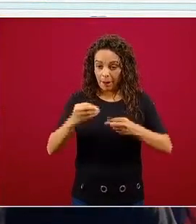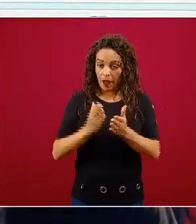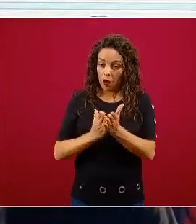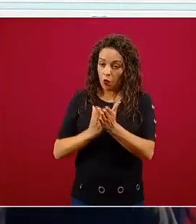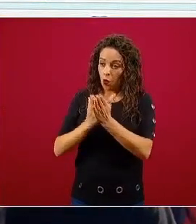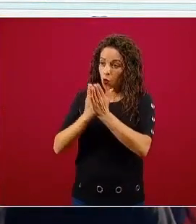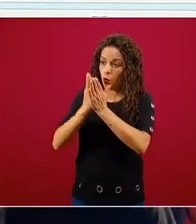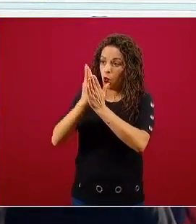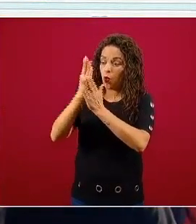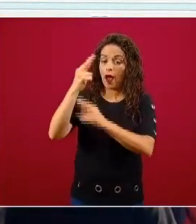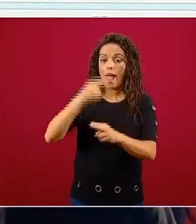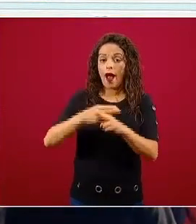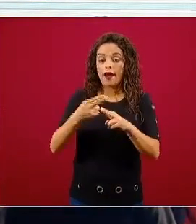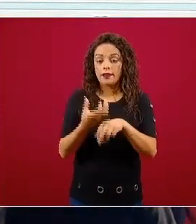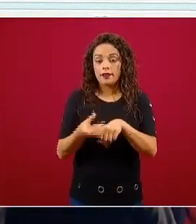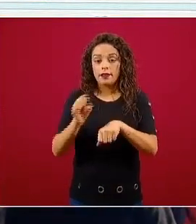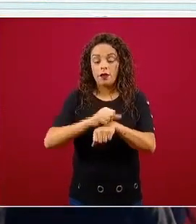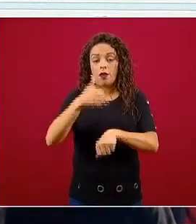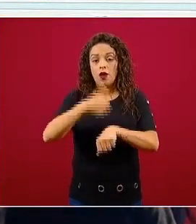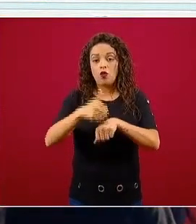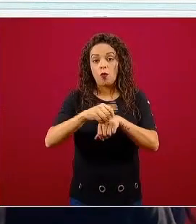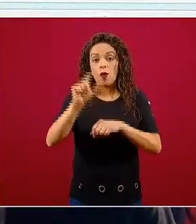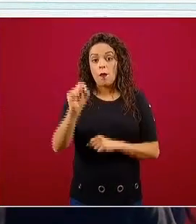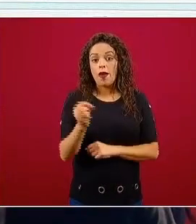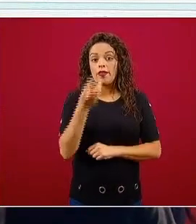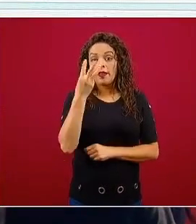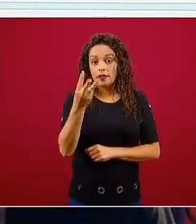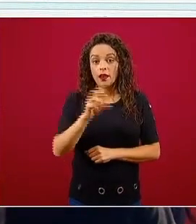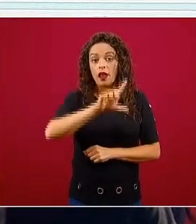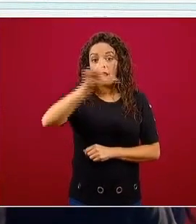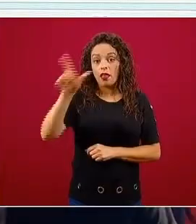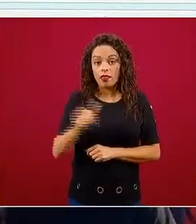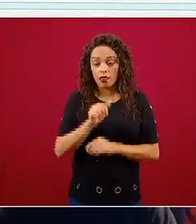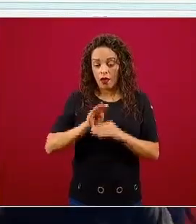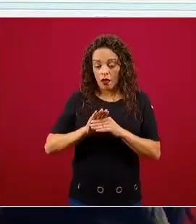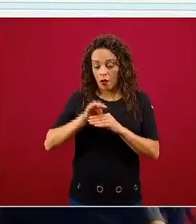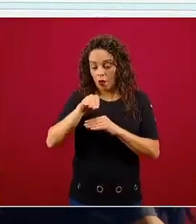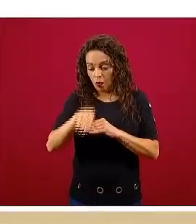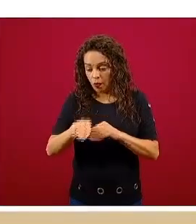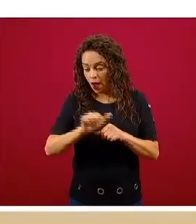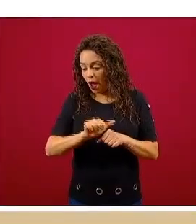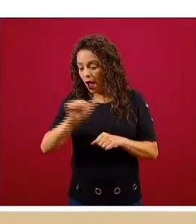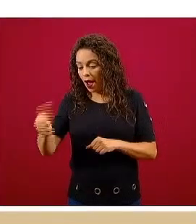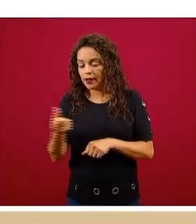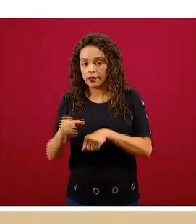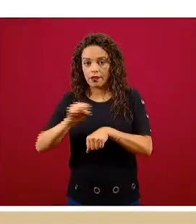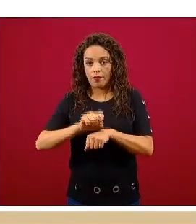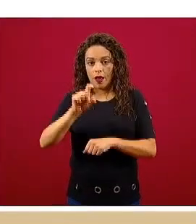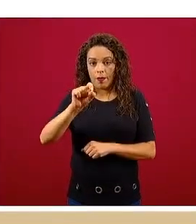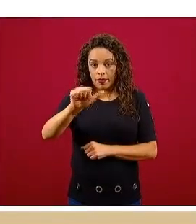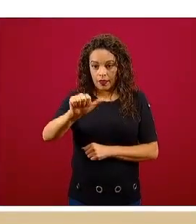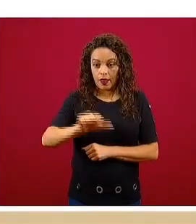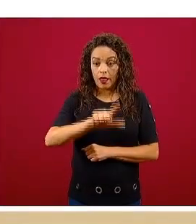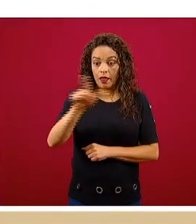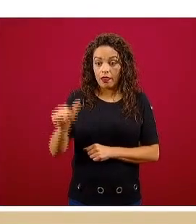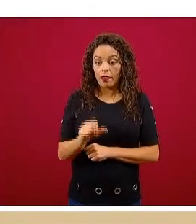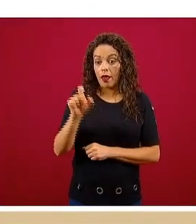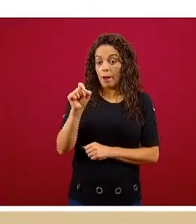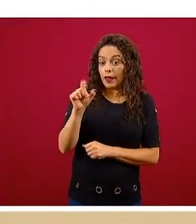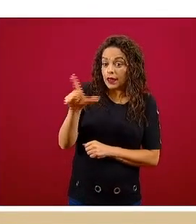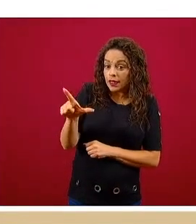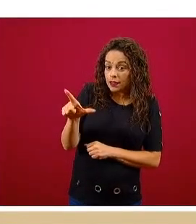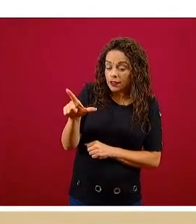número 23, luego hay un descenso hasta la semana 26, parece una onda en la semana 27 que